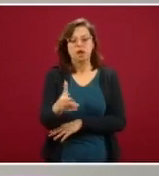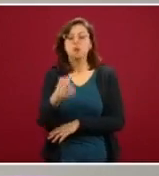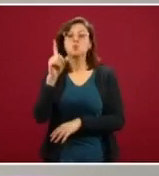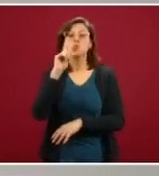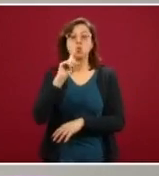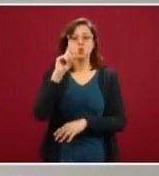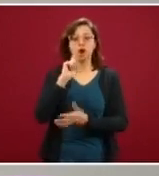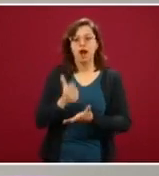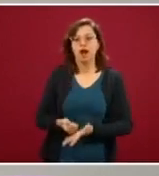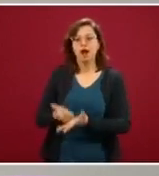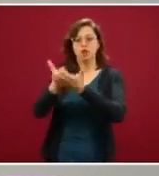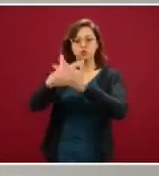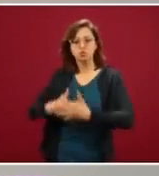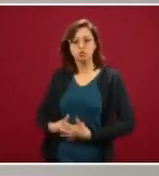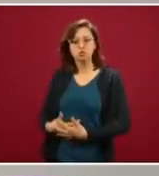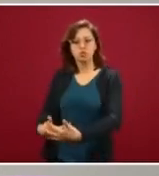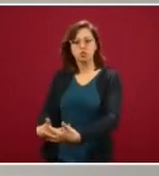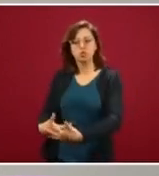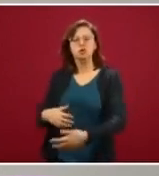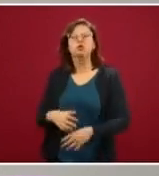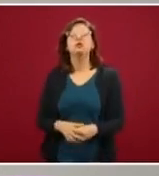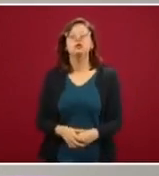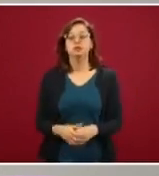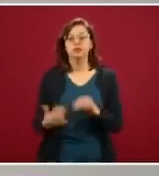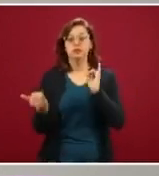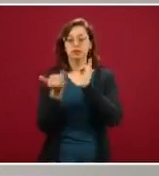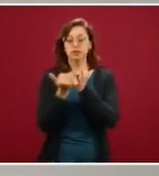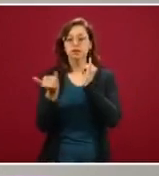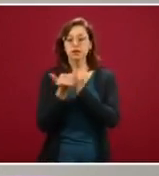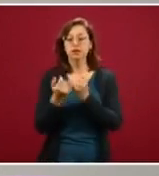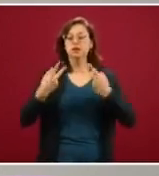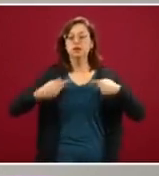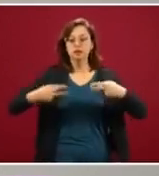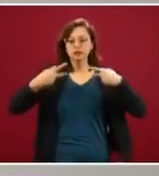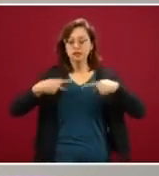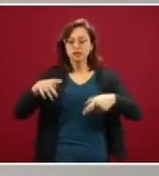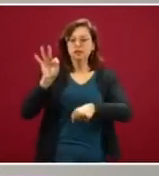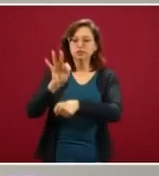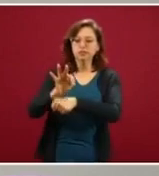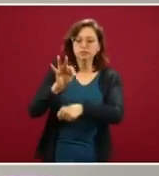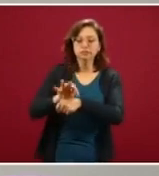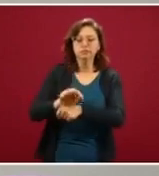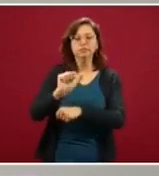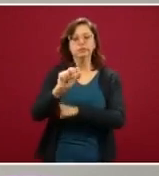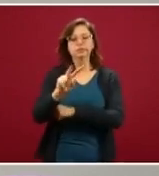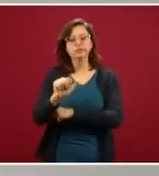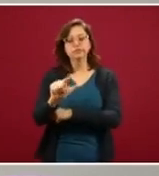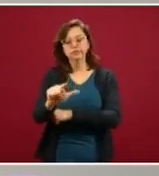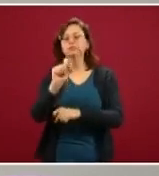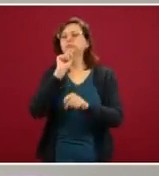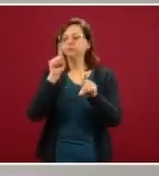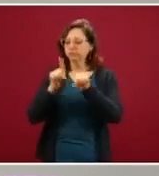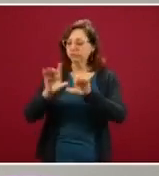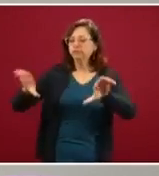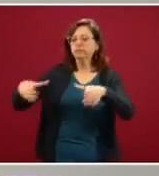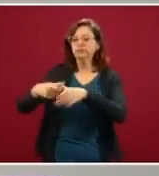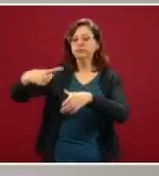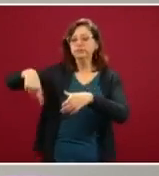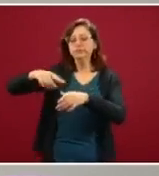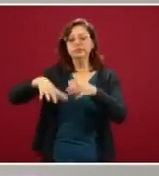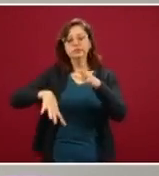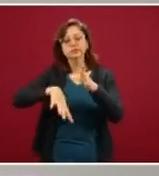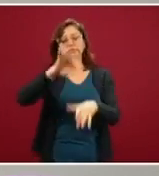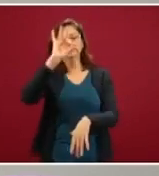parteras. Y avales ciudadanos. Dejen decirles que los avales ciudadanos es un personaje también electo por la comunidad que